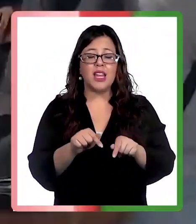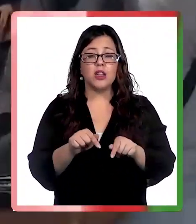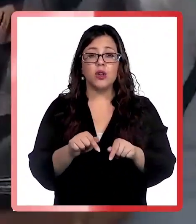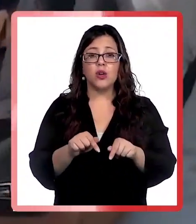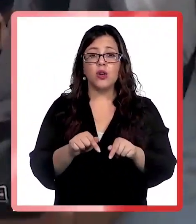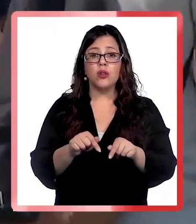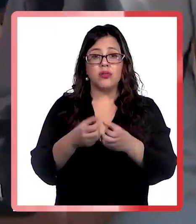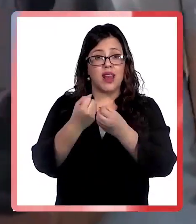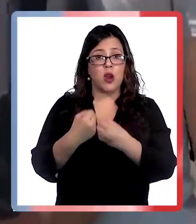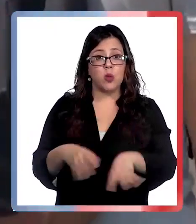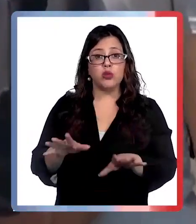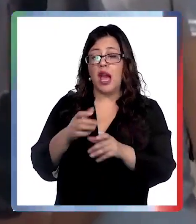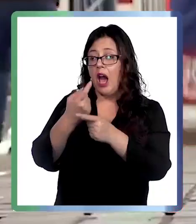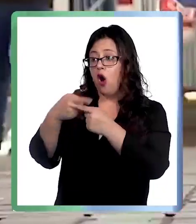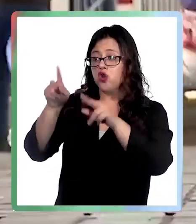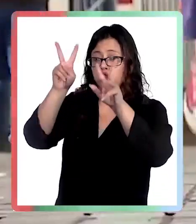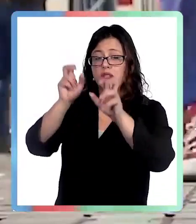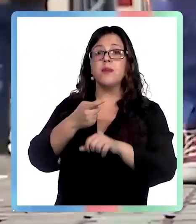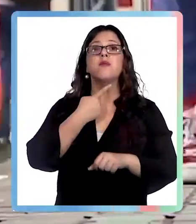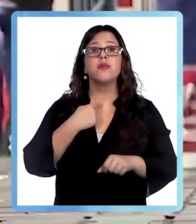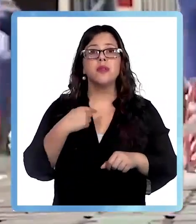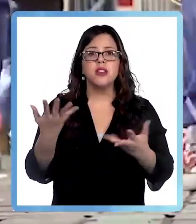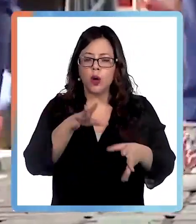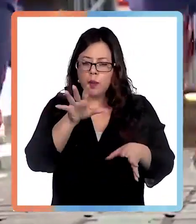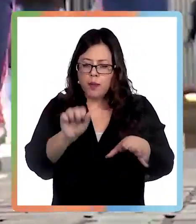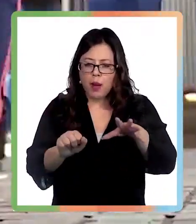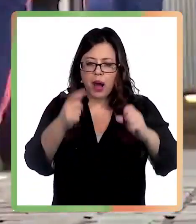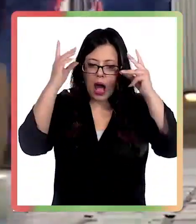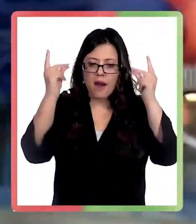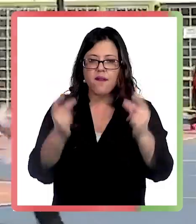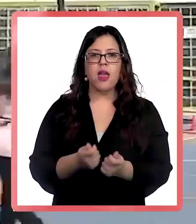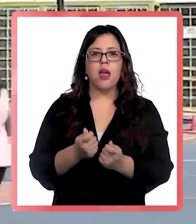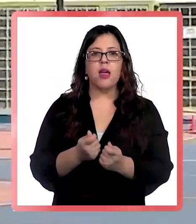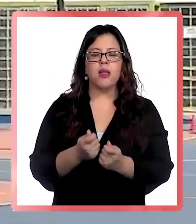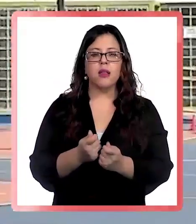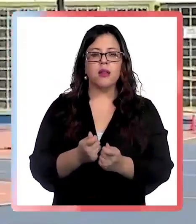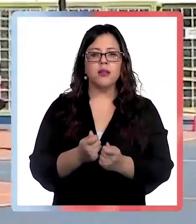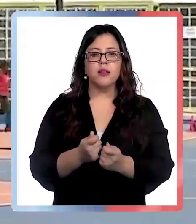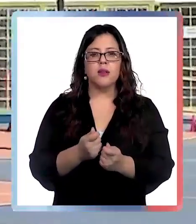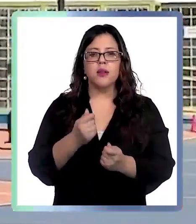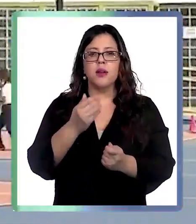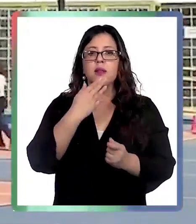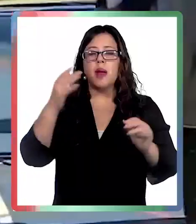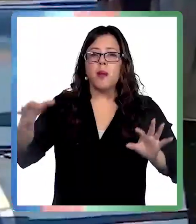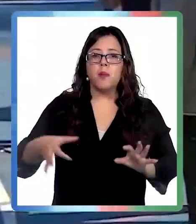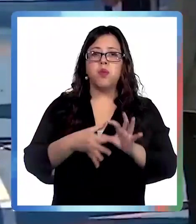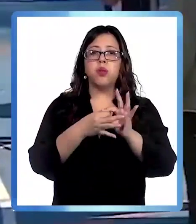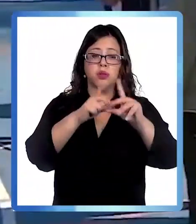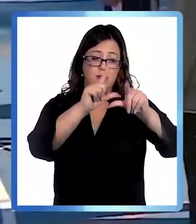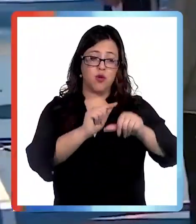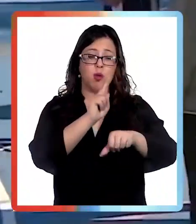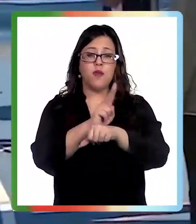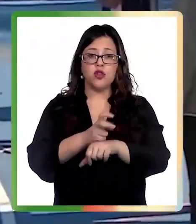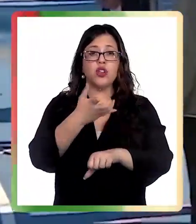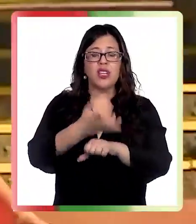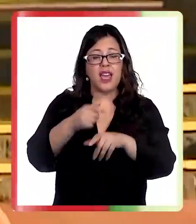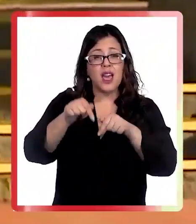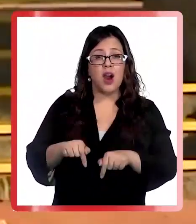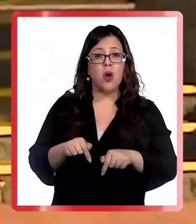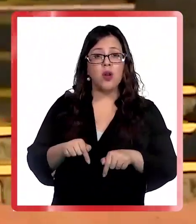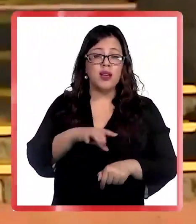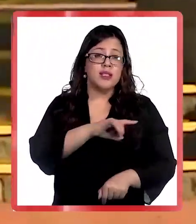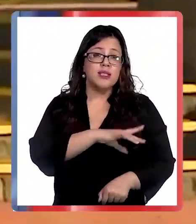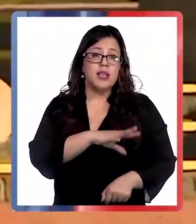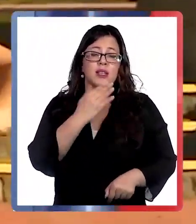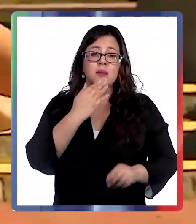el talento, y asociado al déficit de profesores que hoy día se ha proyectado no solamente en Chile, sino que en el mundo, es que